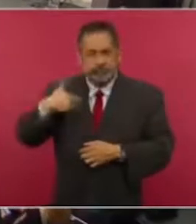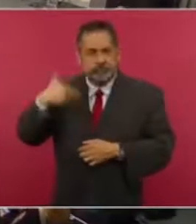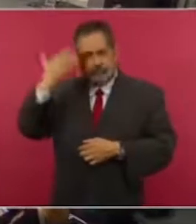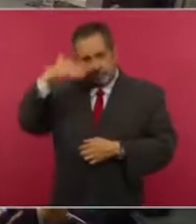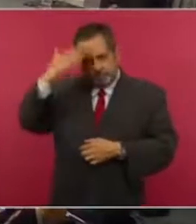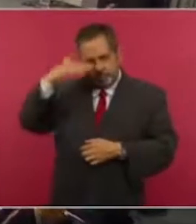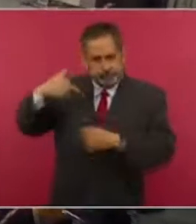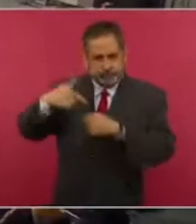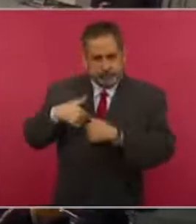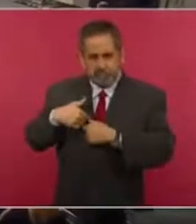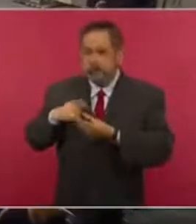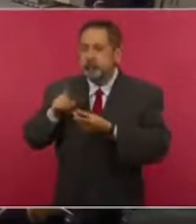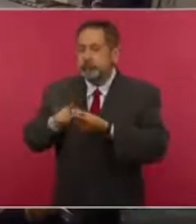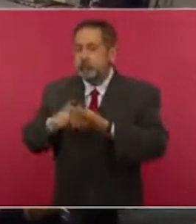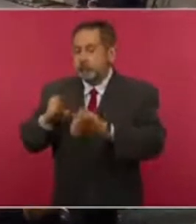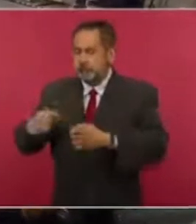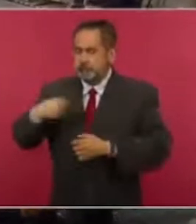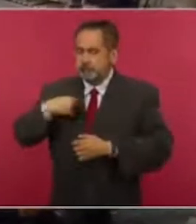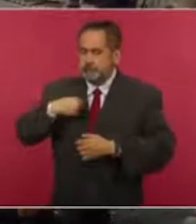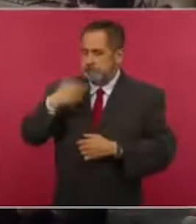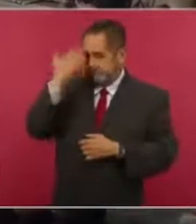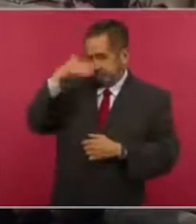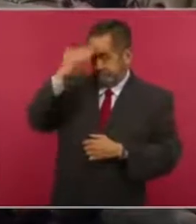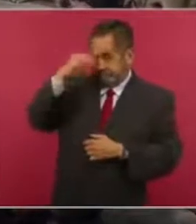y enterarse dónde hay petróleo.